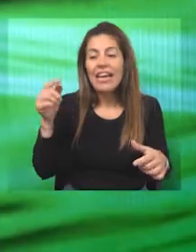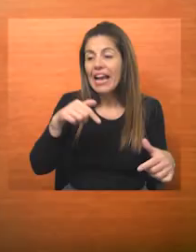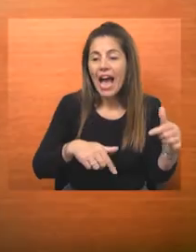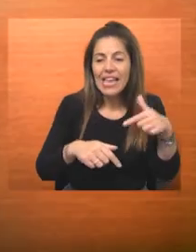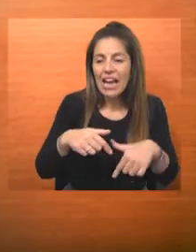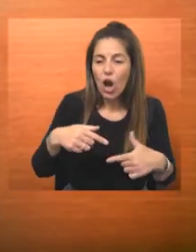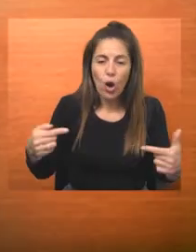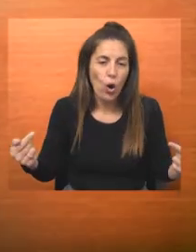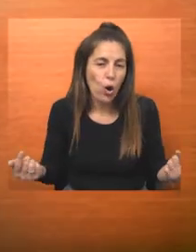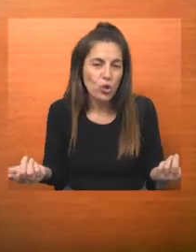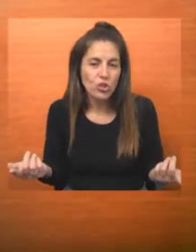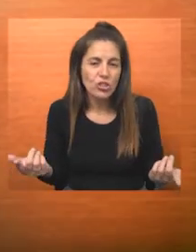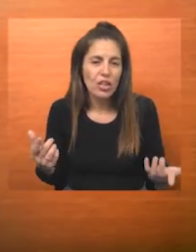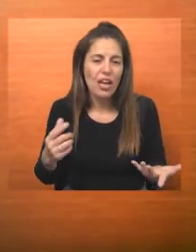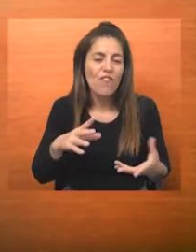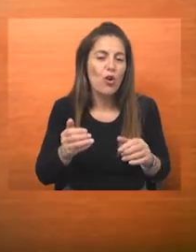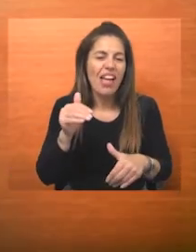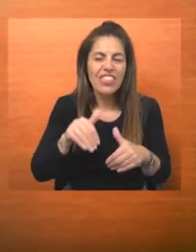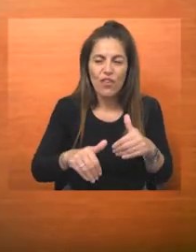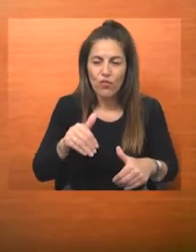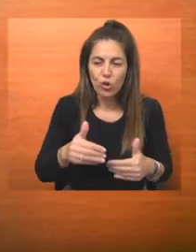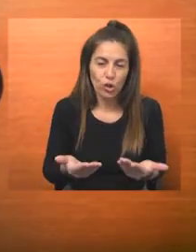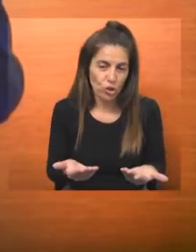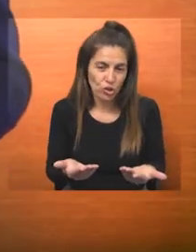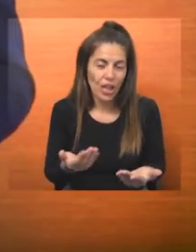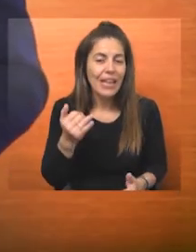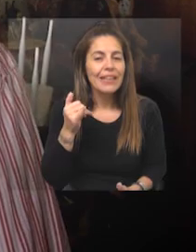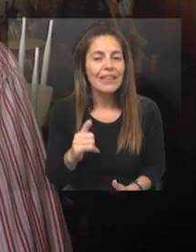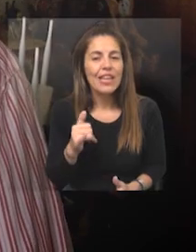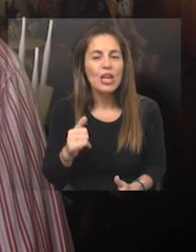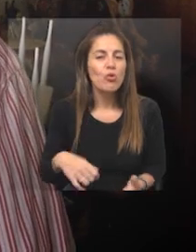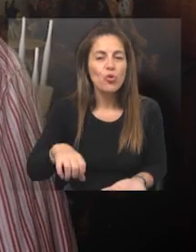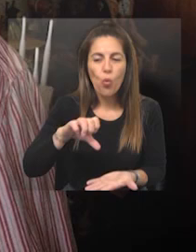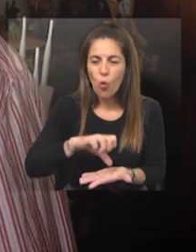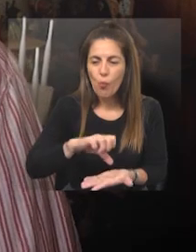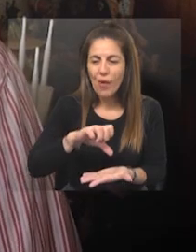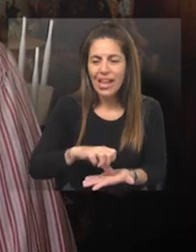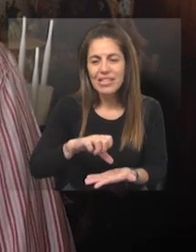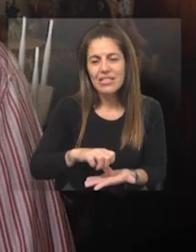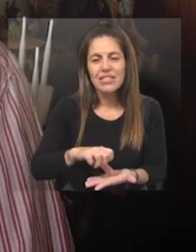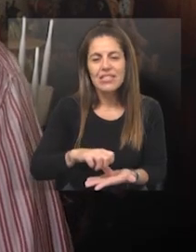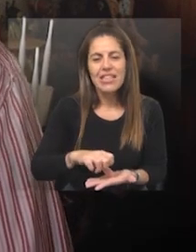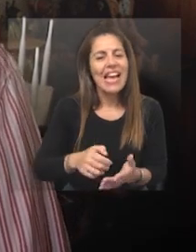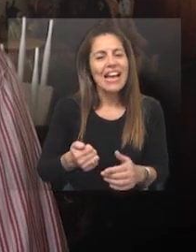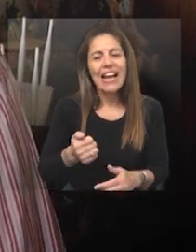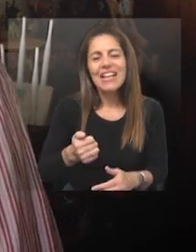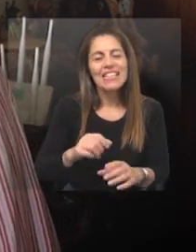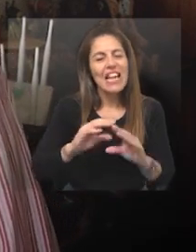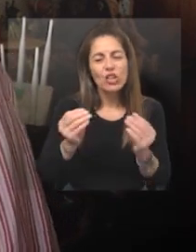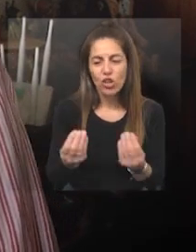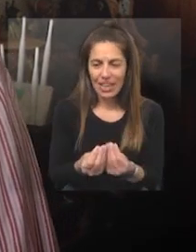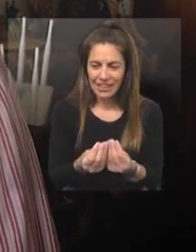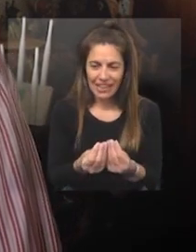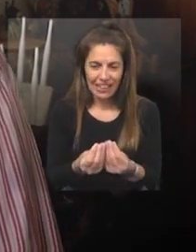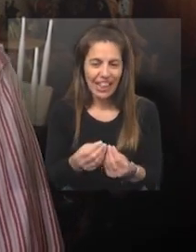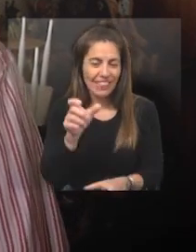lado forma de votos Muchas veces tenemos un país en el cual casi la totalidad